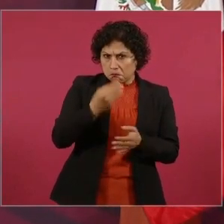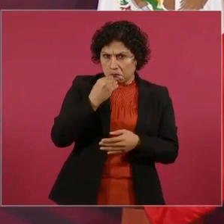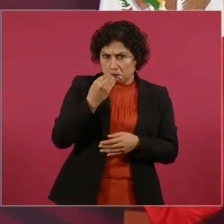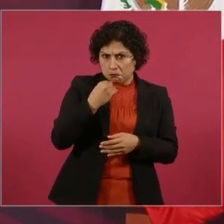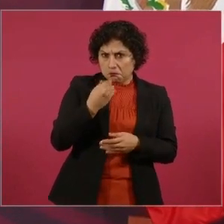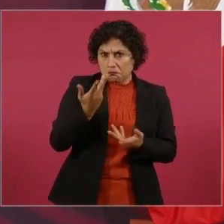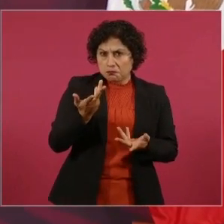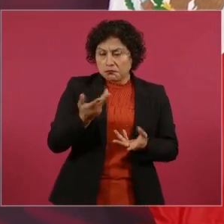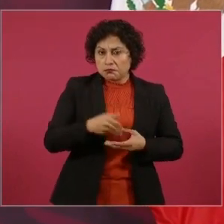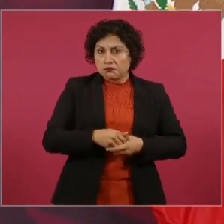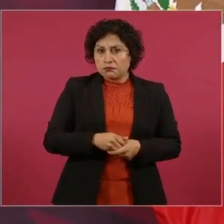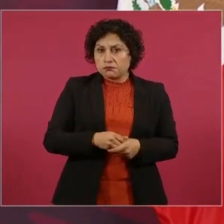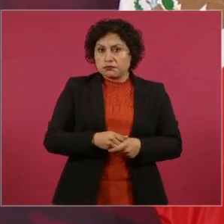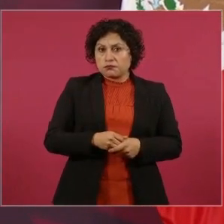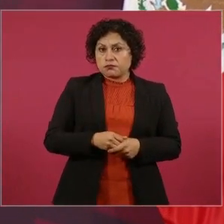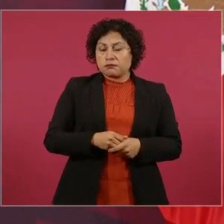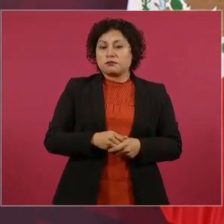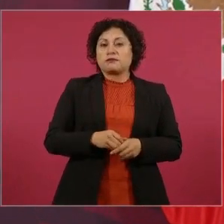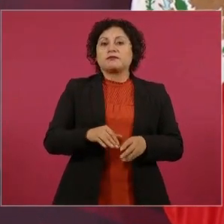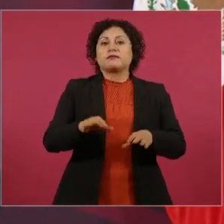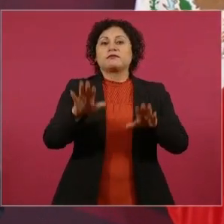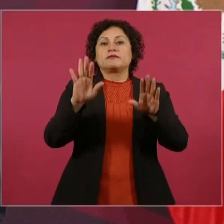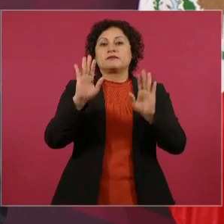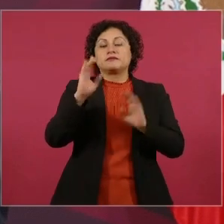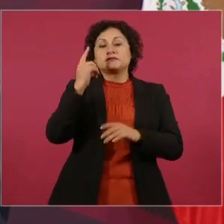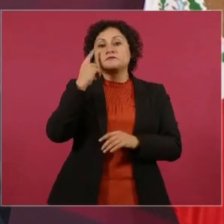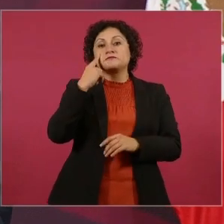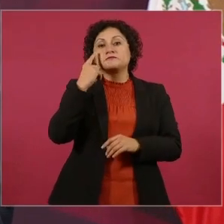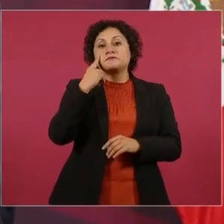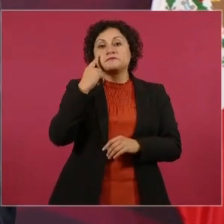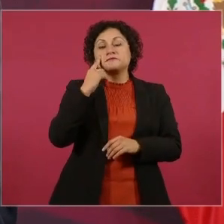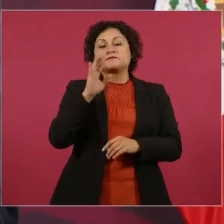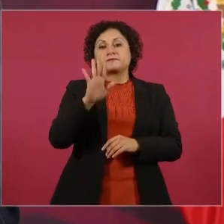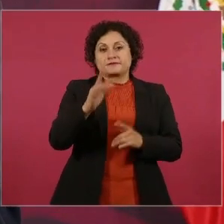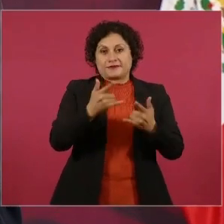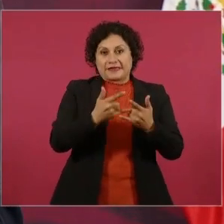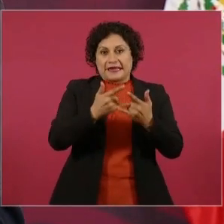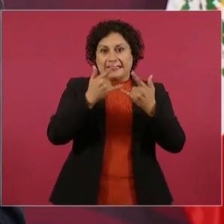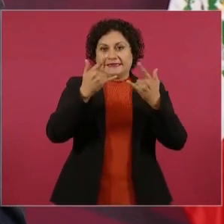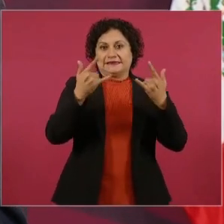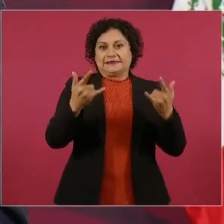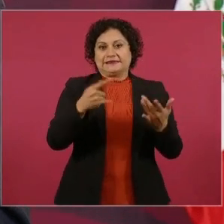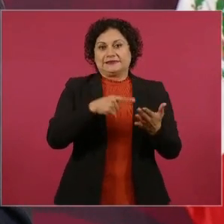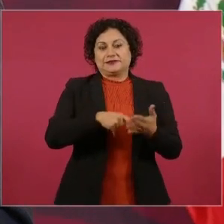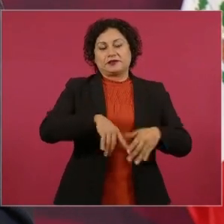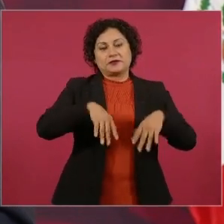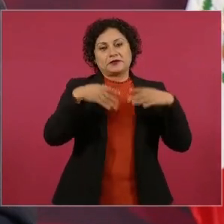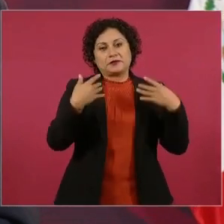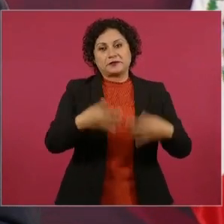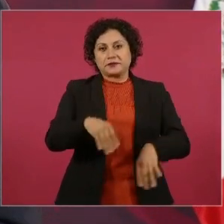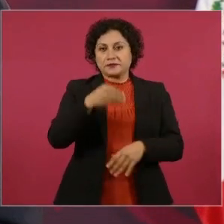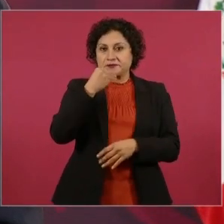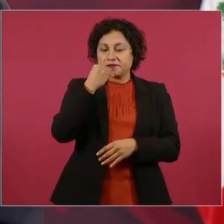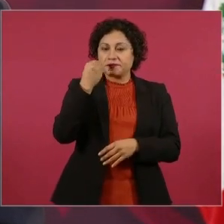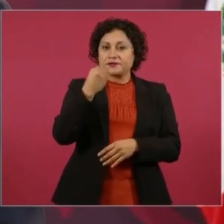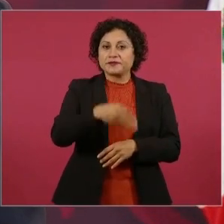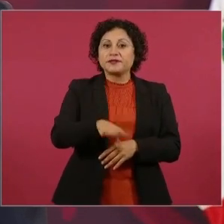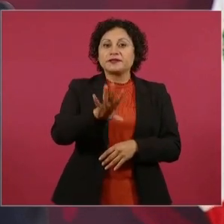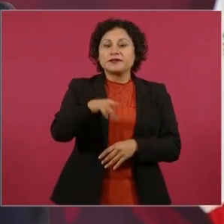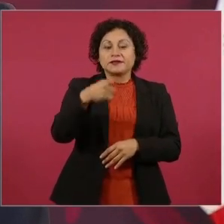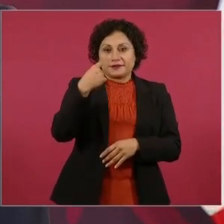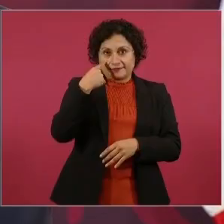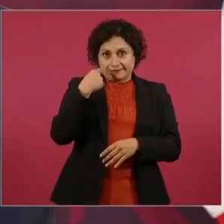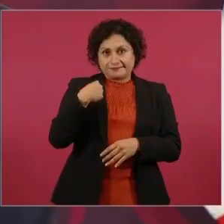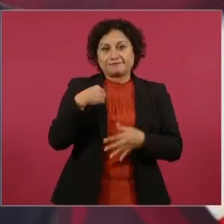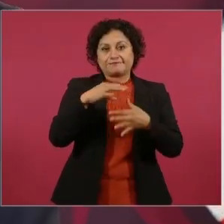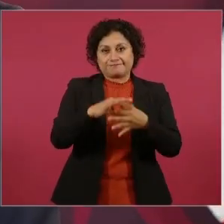comemos hay una anécdota hay una anécdota muy buena se las